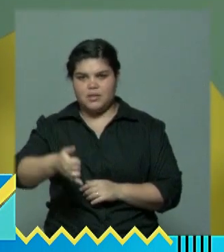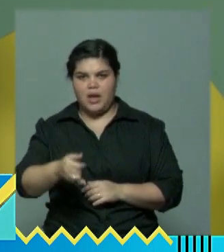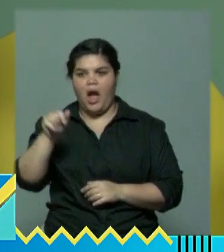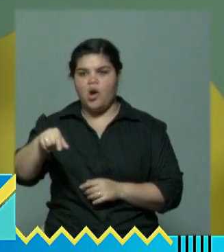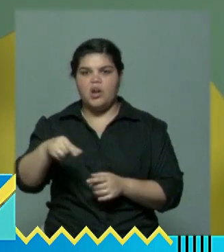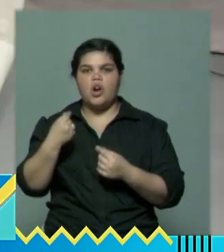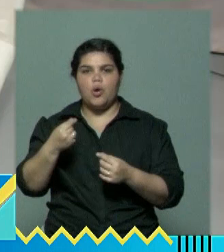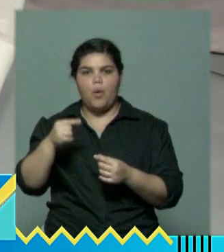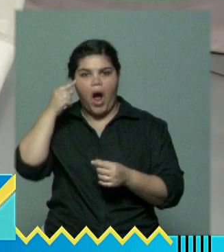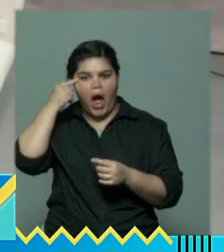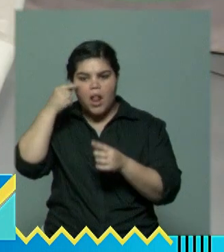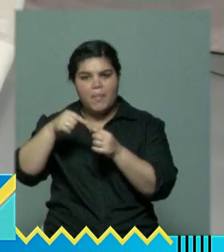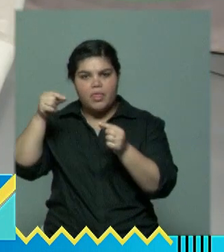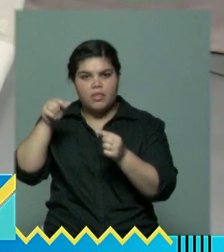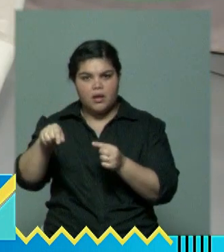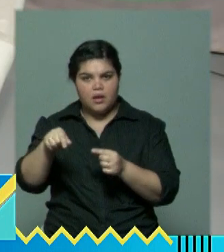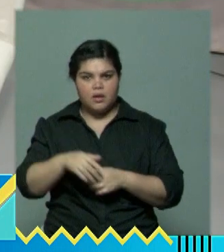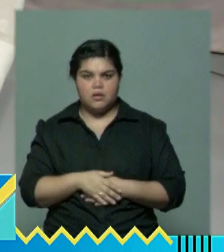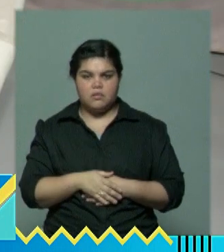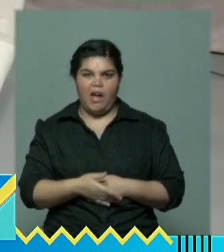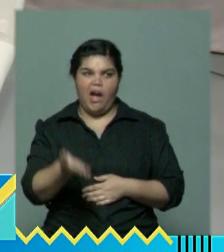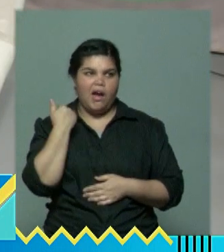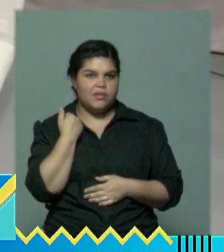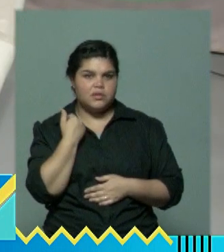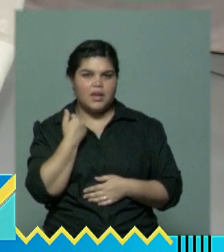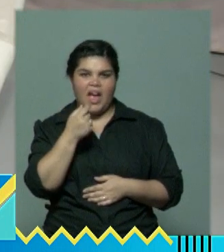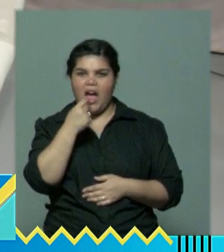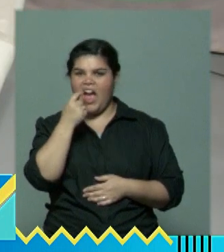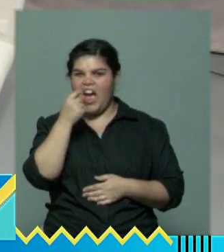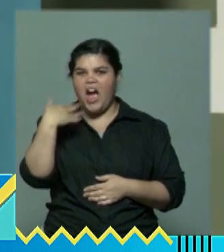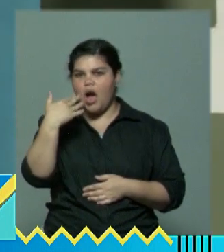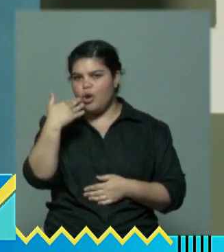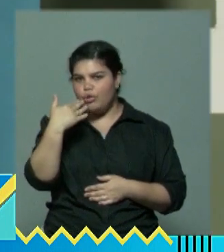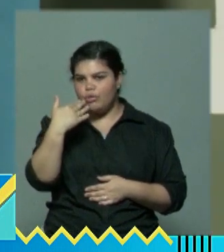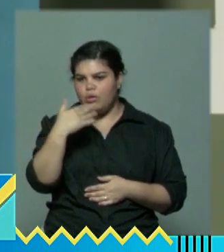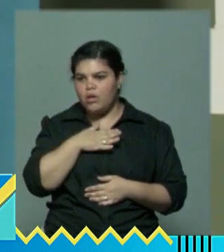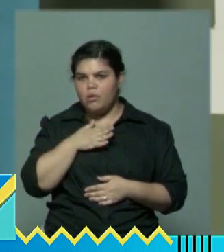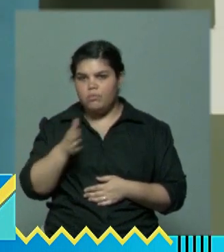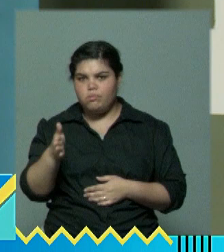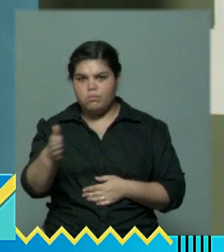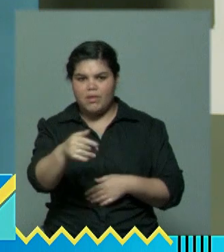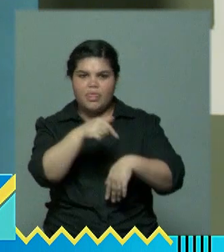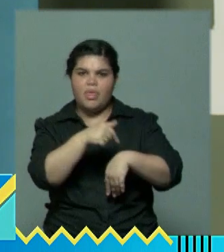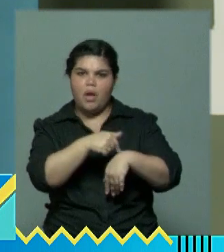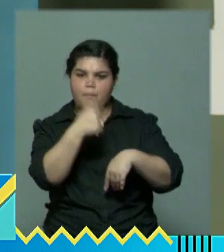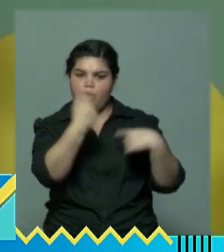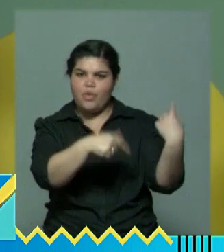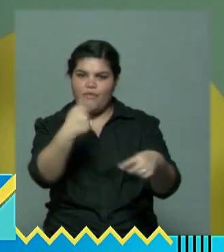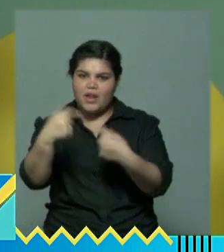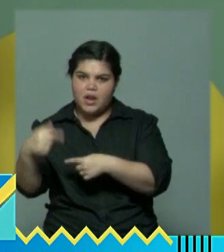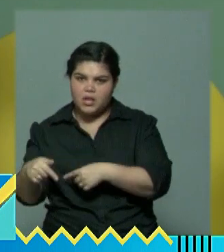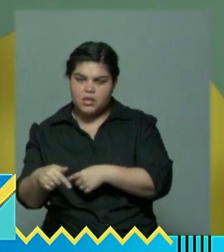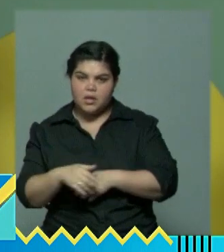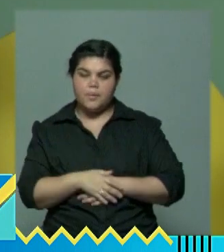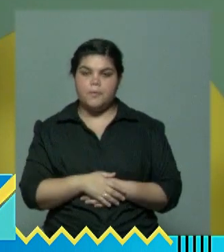almendro. Y hace unos días atrás había que ir a una de ajo, es decir, le dimos un esquema de racionalidad, por